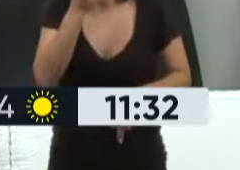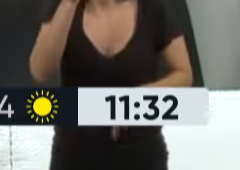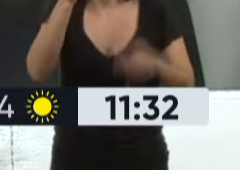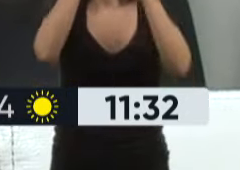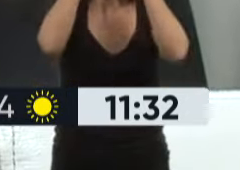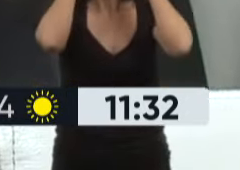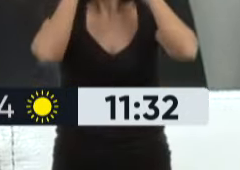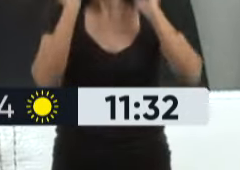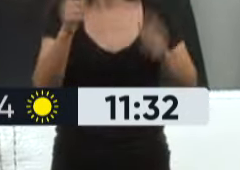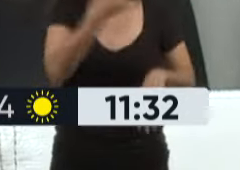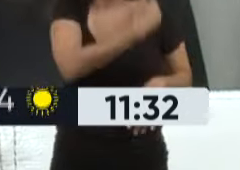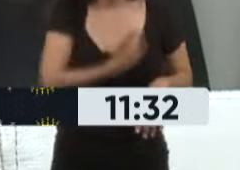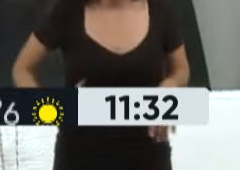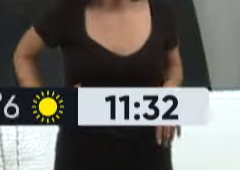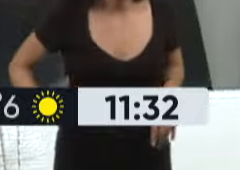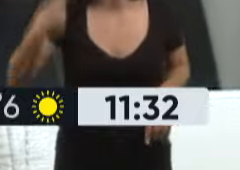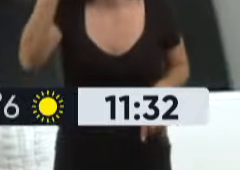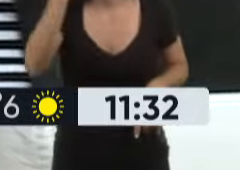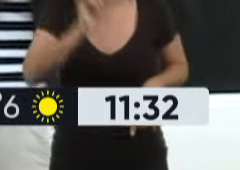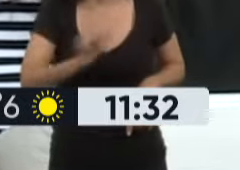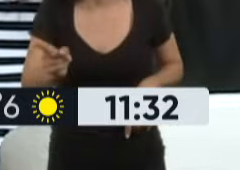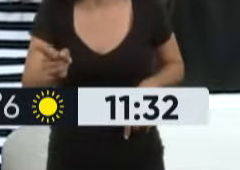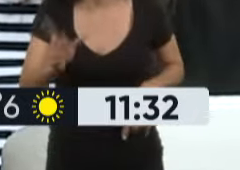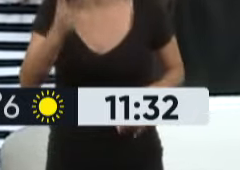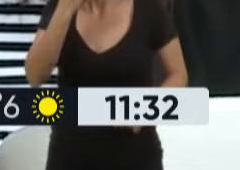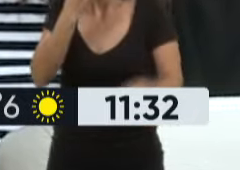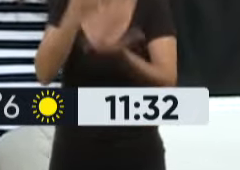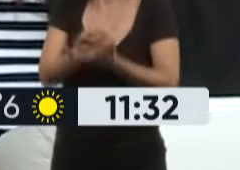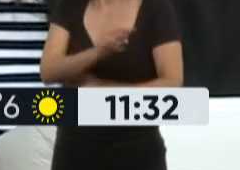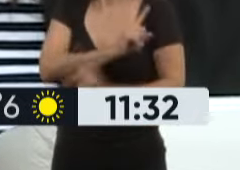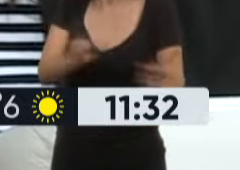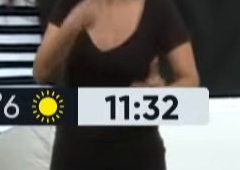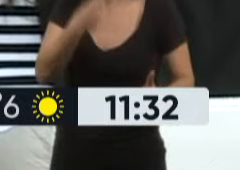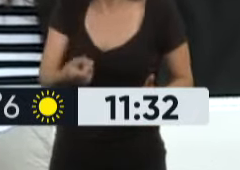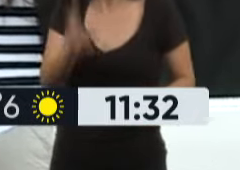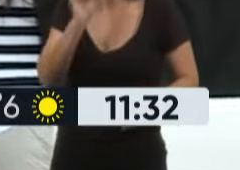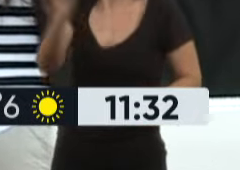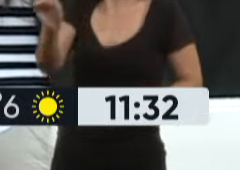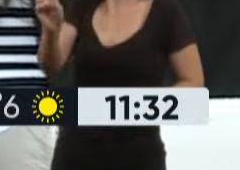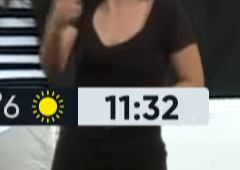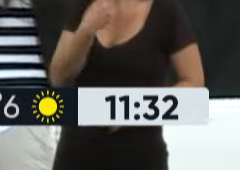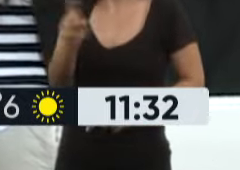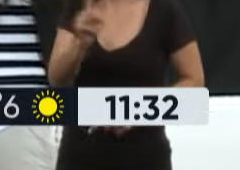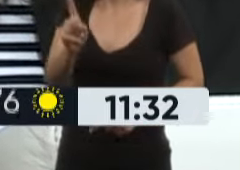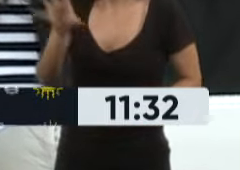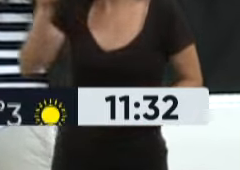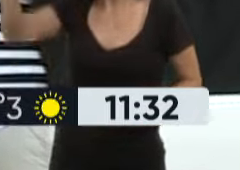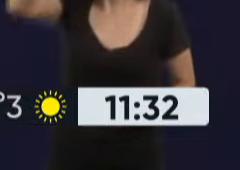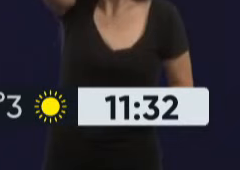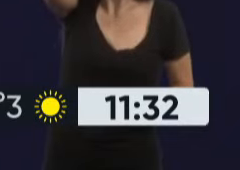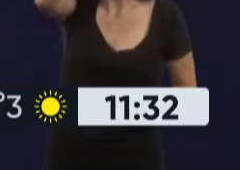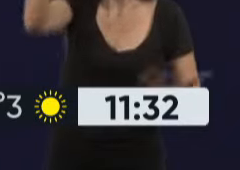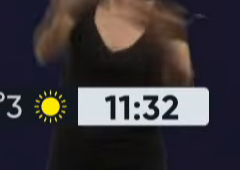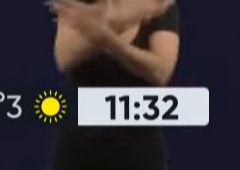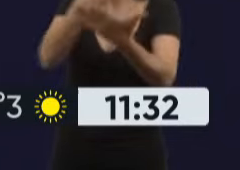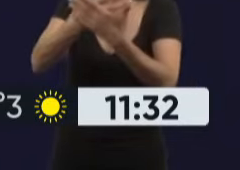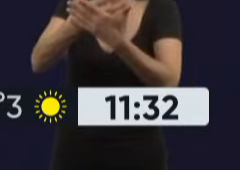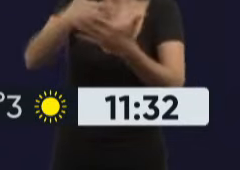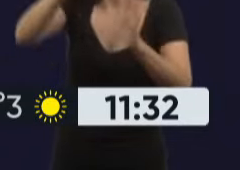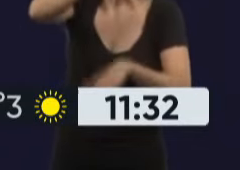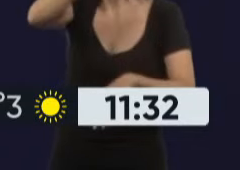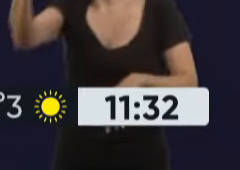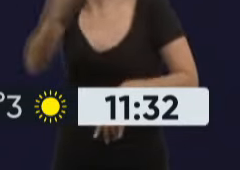reconoce el gobierno que las provincias han hecho más ajuste que el gobierno nacional es que